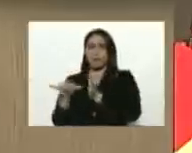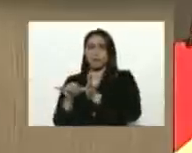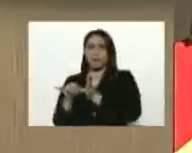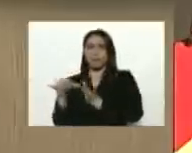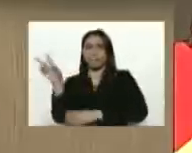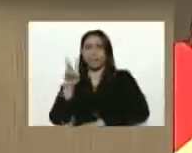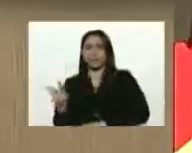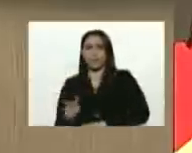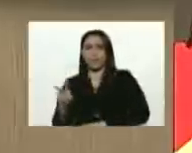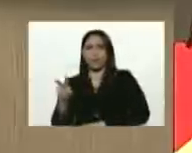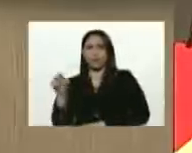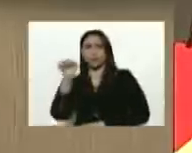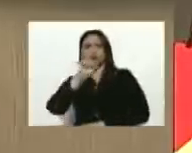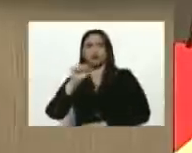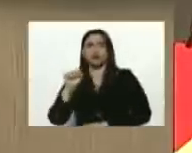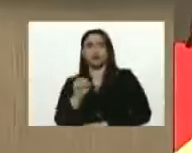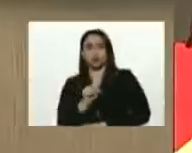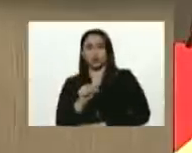sur, Brasil.